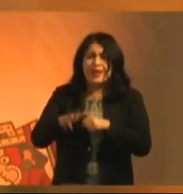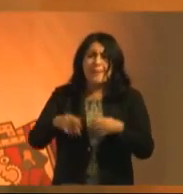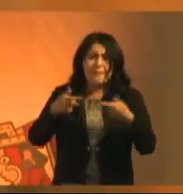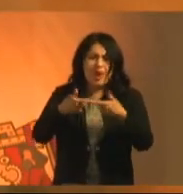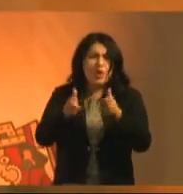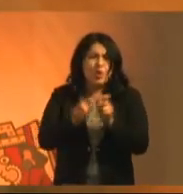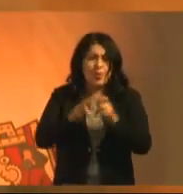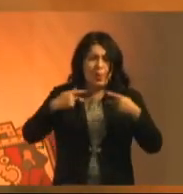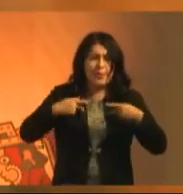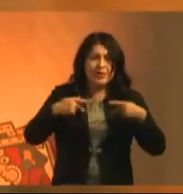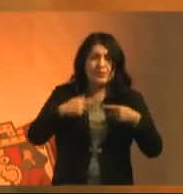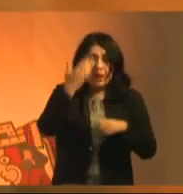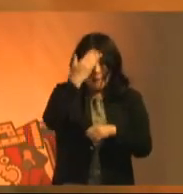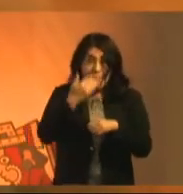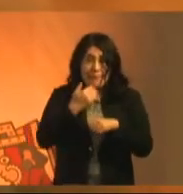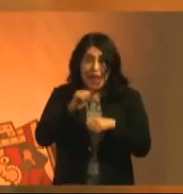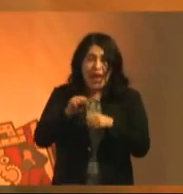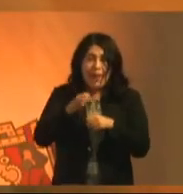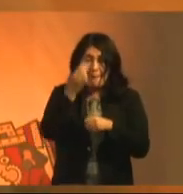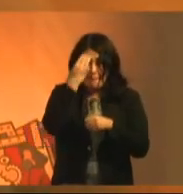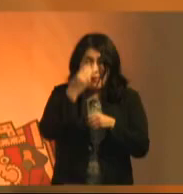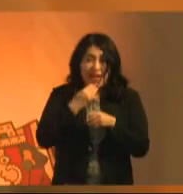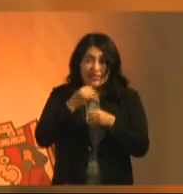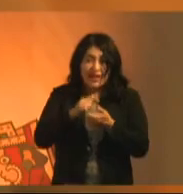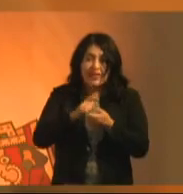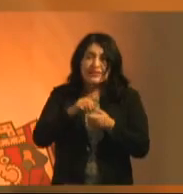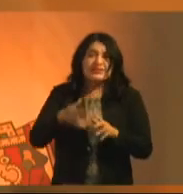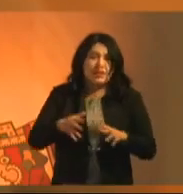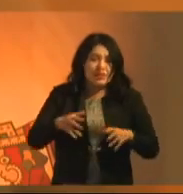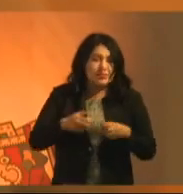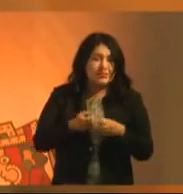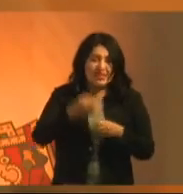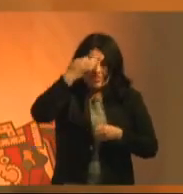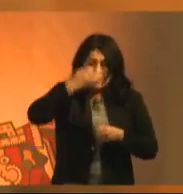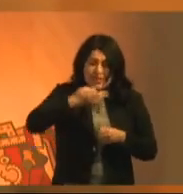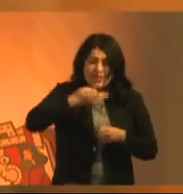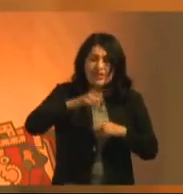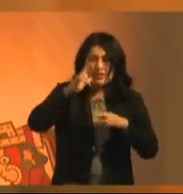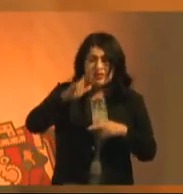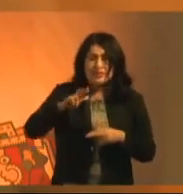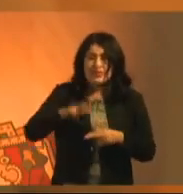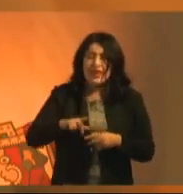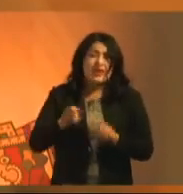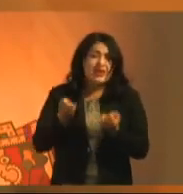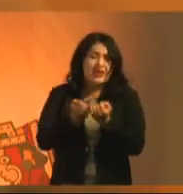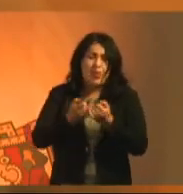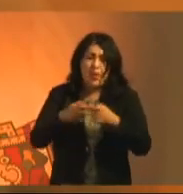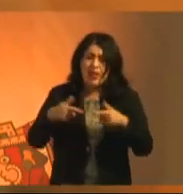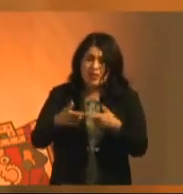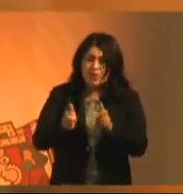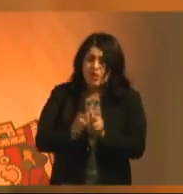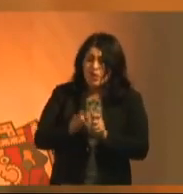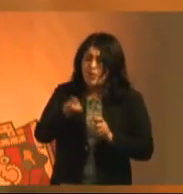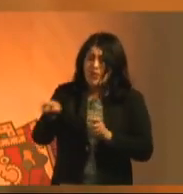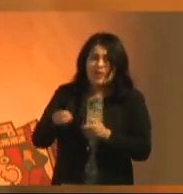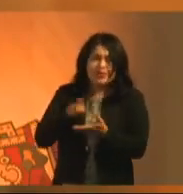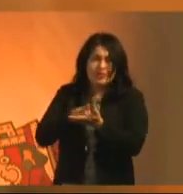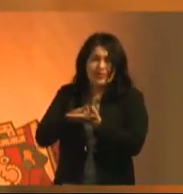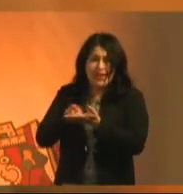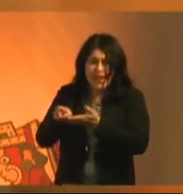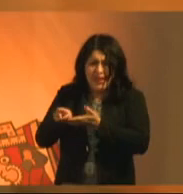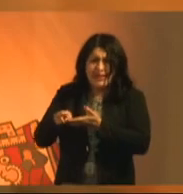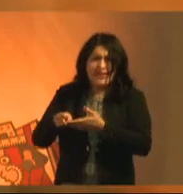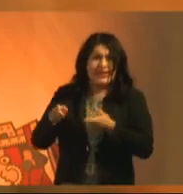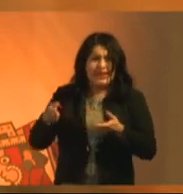recuperación de una identidad de una cultura de un derecho del pueblo maya no puede haber revolución pensaba el si los mayas